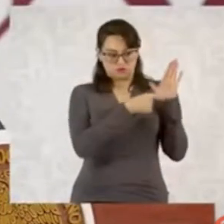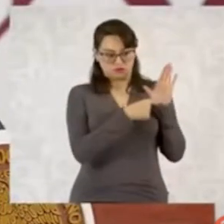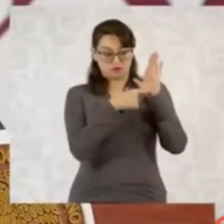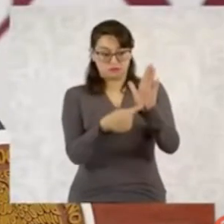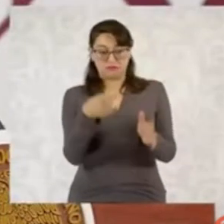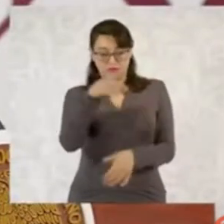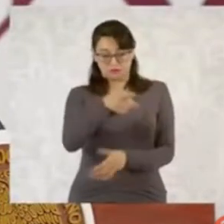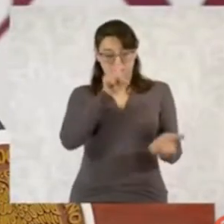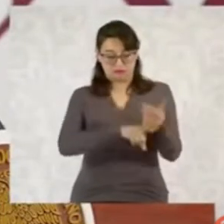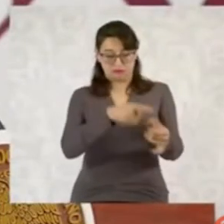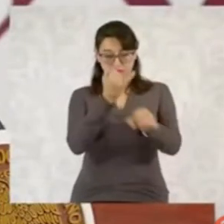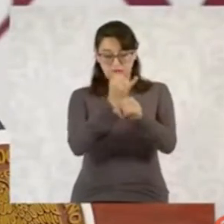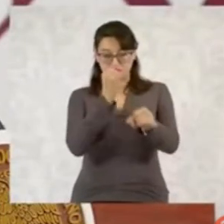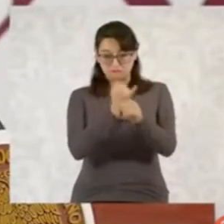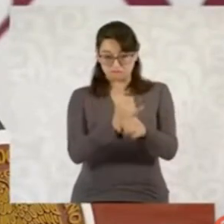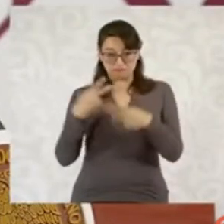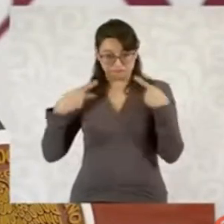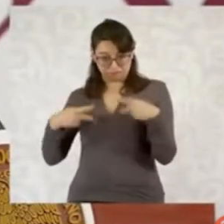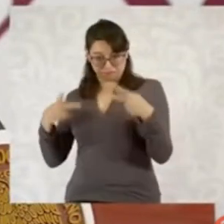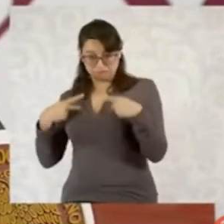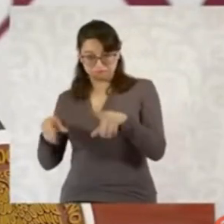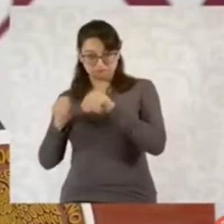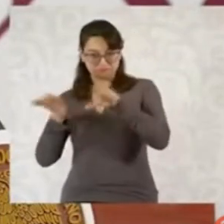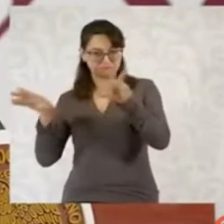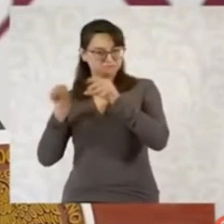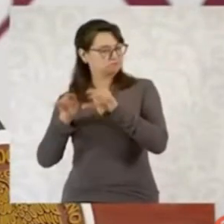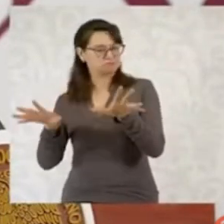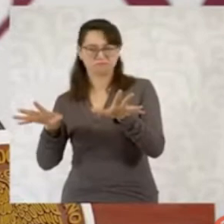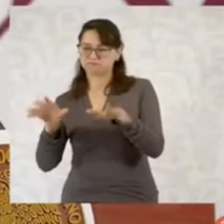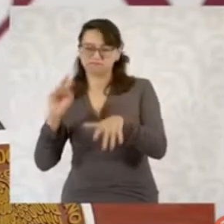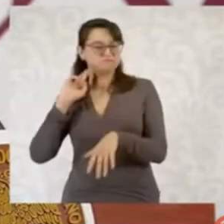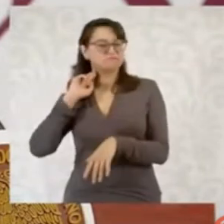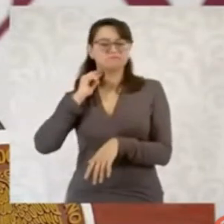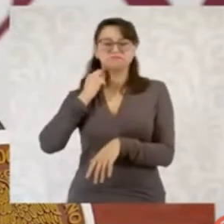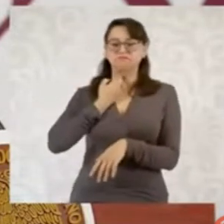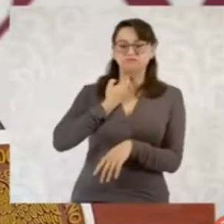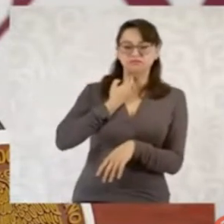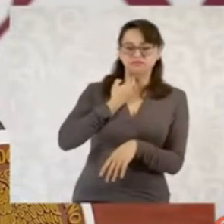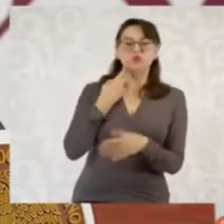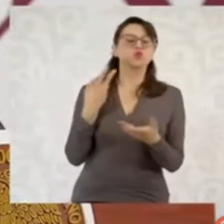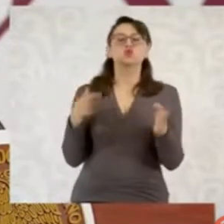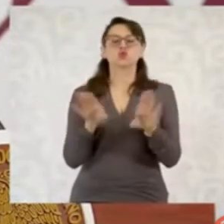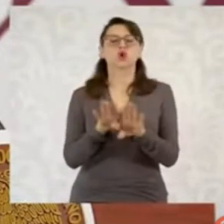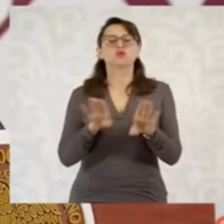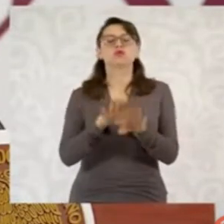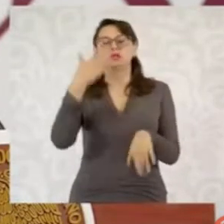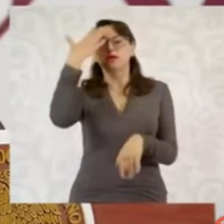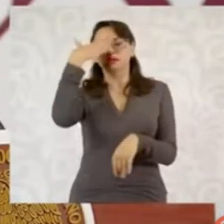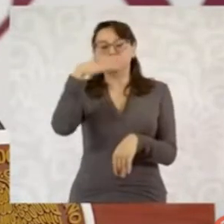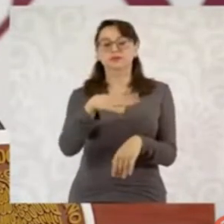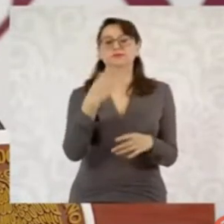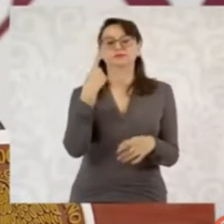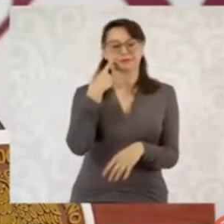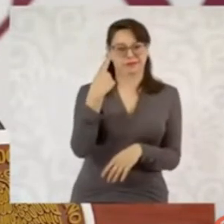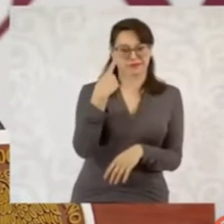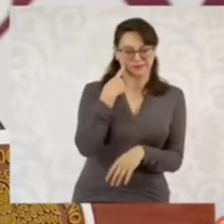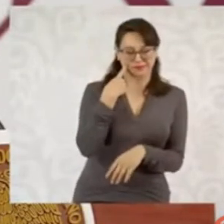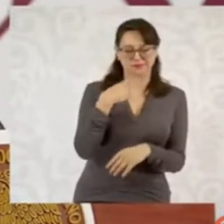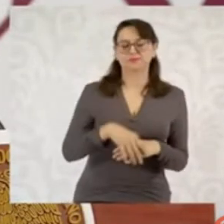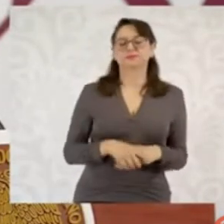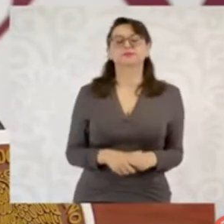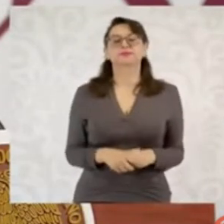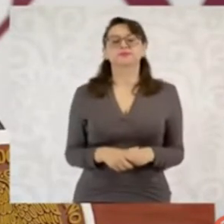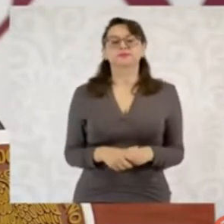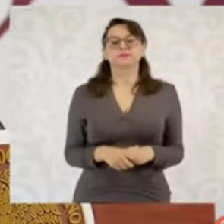conversación. El origen de las cuentas de ataque, el origen de estas cuentas robots. En